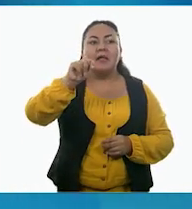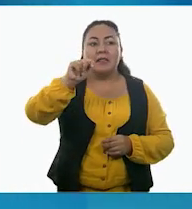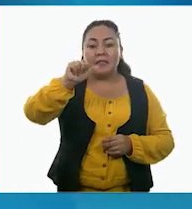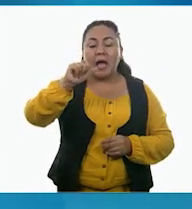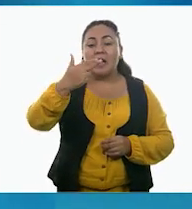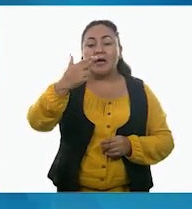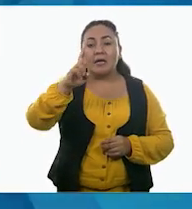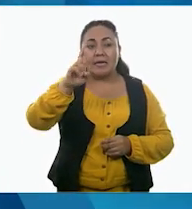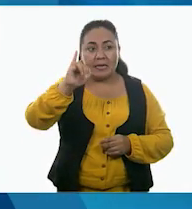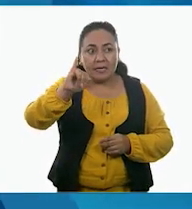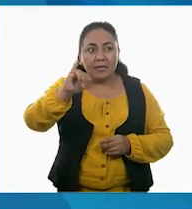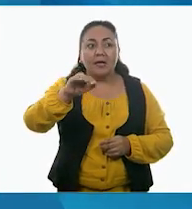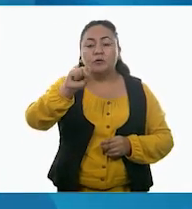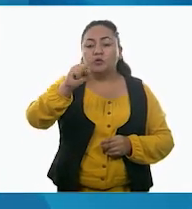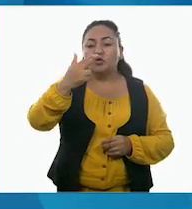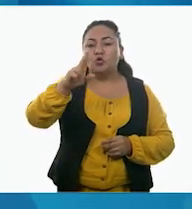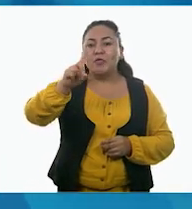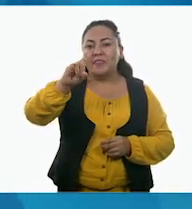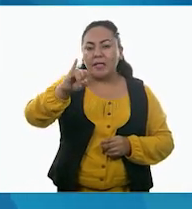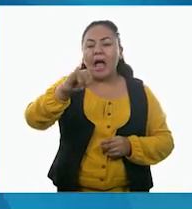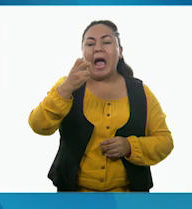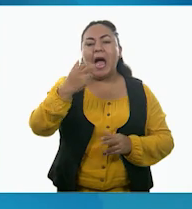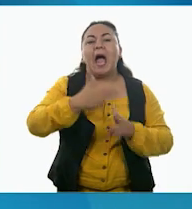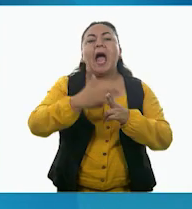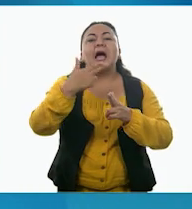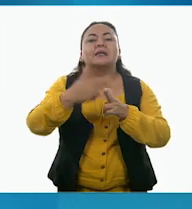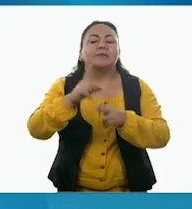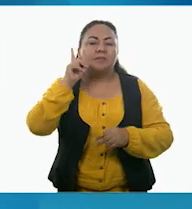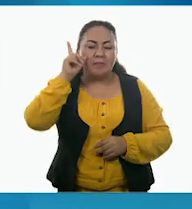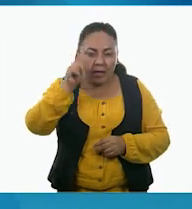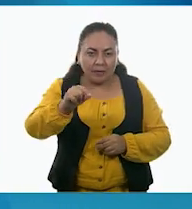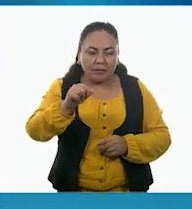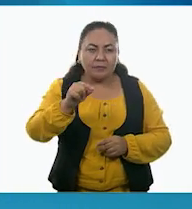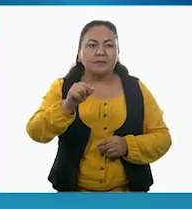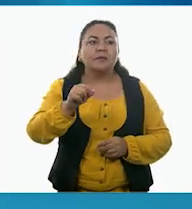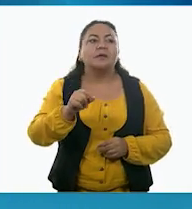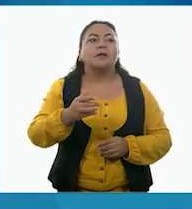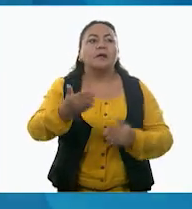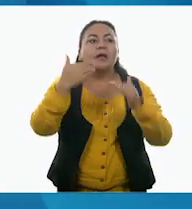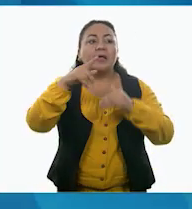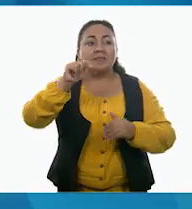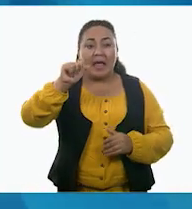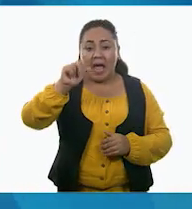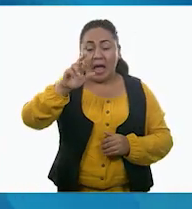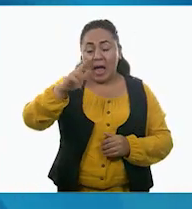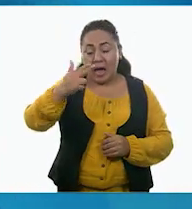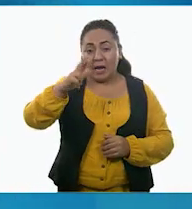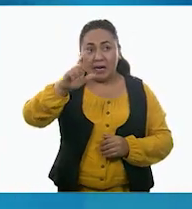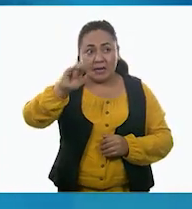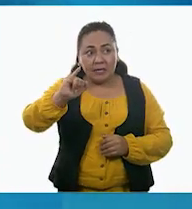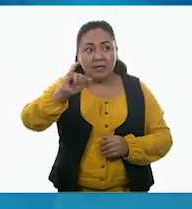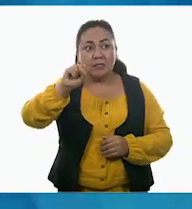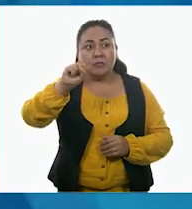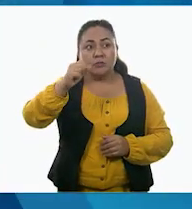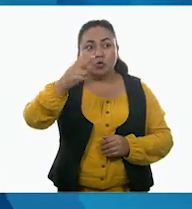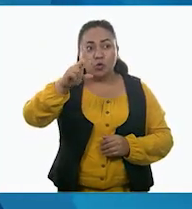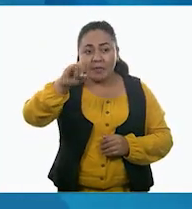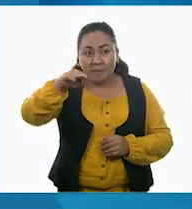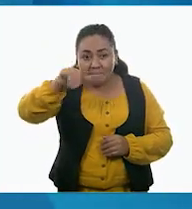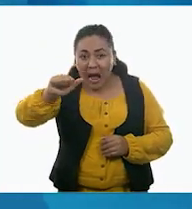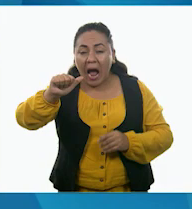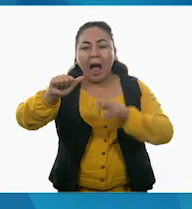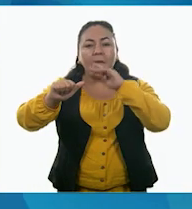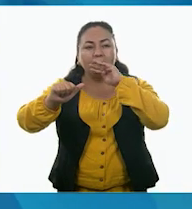Tarishudi, ¿ok? Entonces, otra vez, ejemplificando, Tarishudi ma, Tarishudi